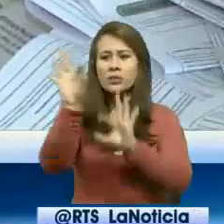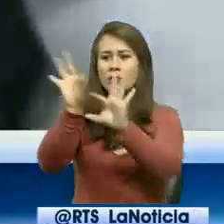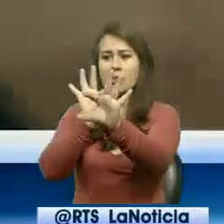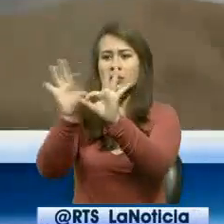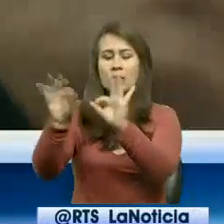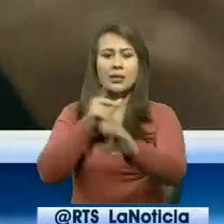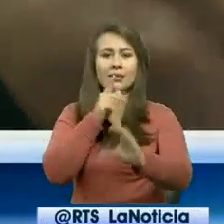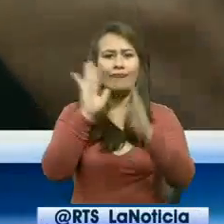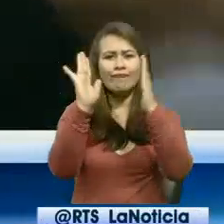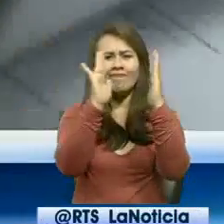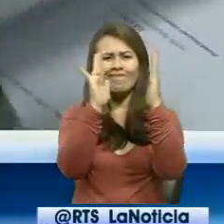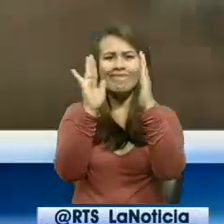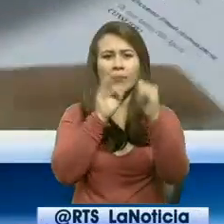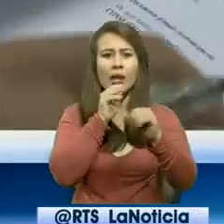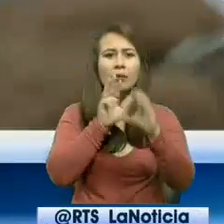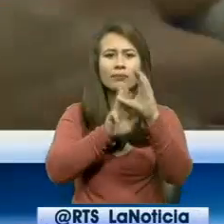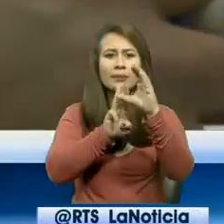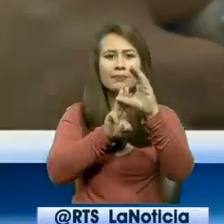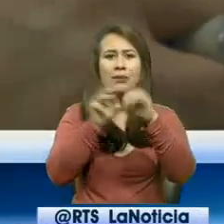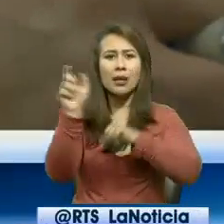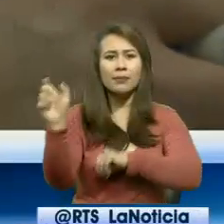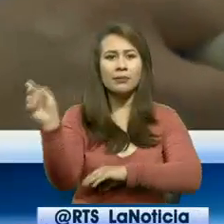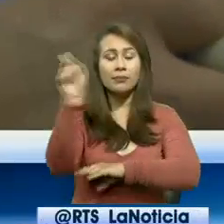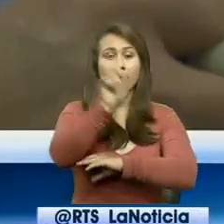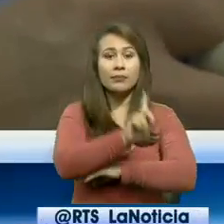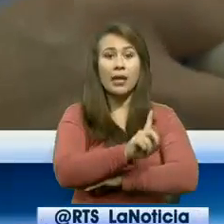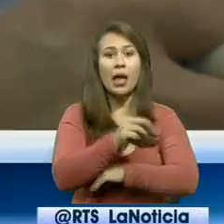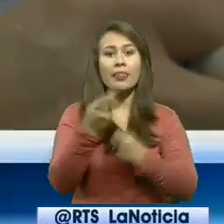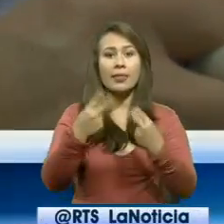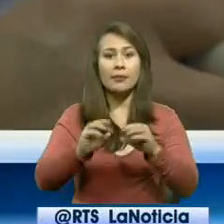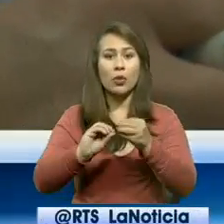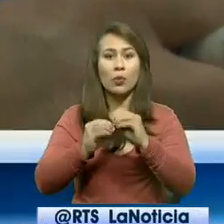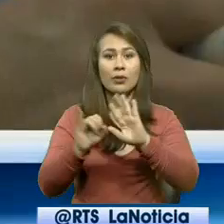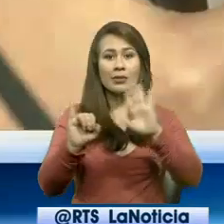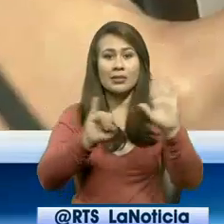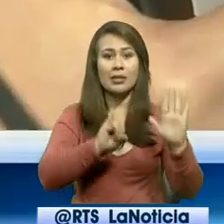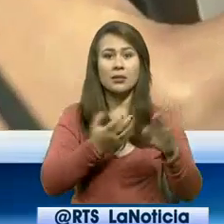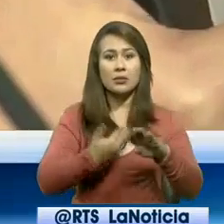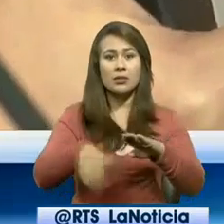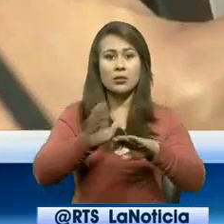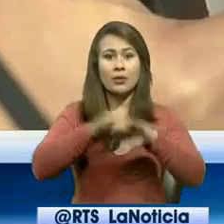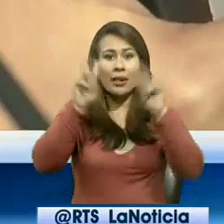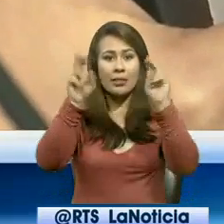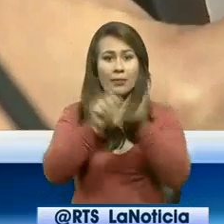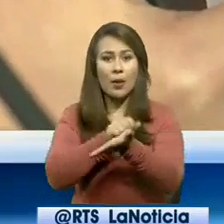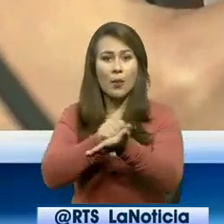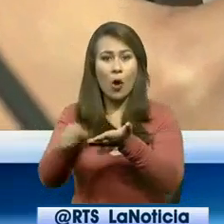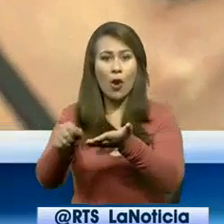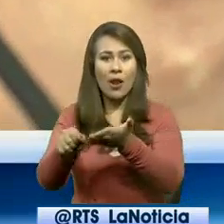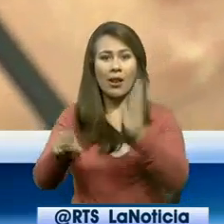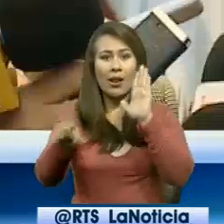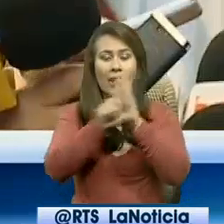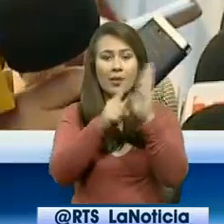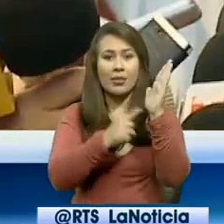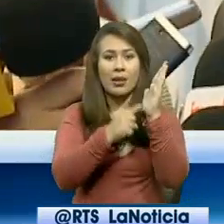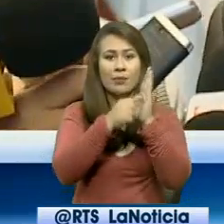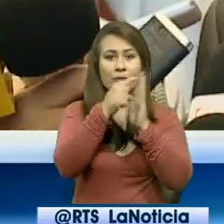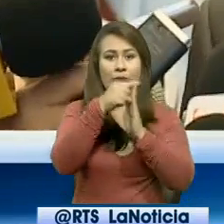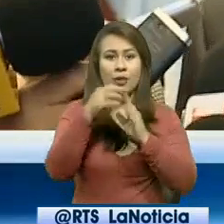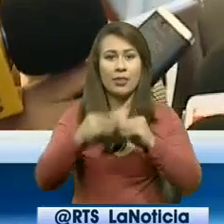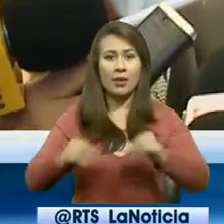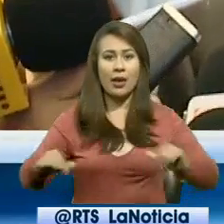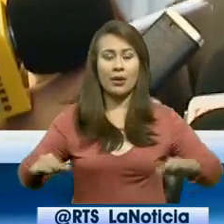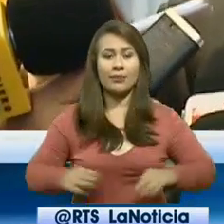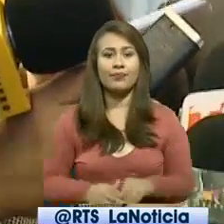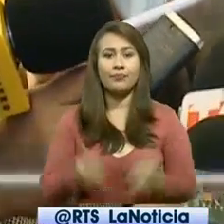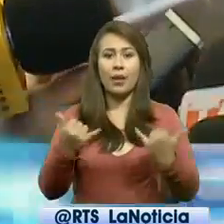de Participación Ciudadana y Control Social, y pregunta 6, que trata sobre la derogación de la ley de plusvalía. Creación de